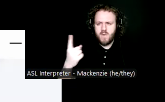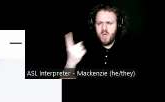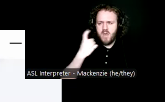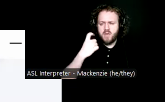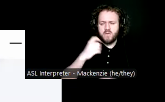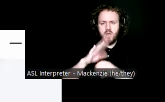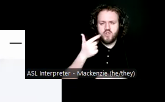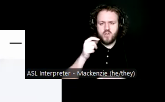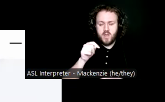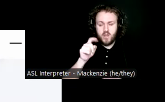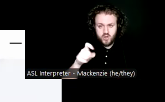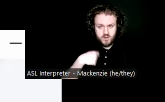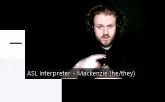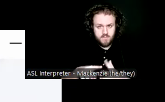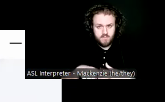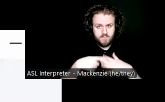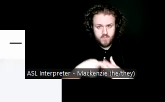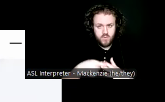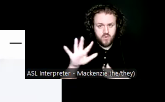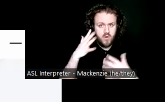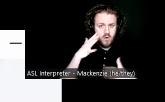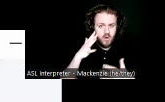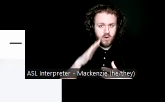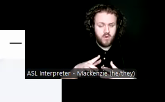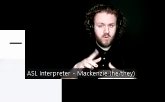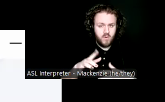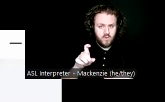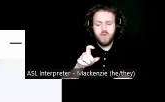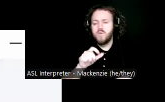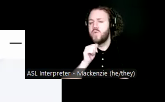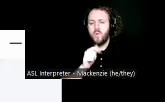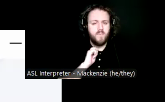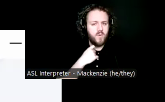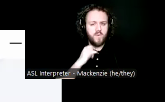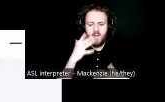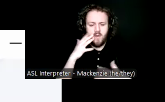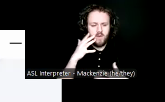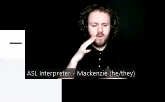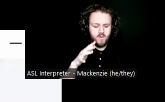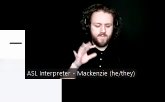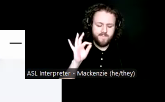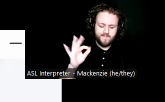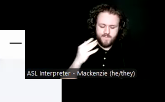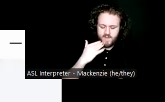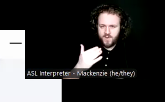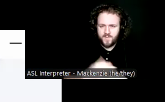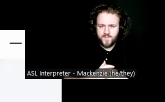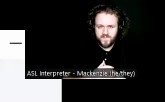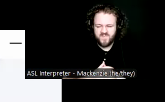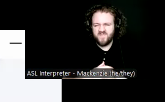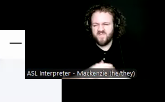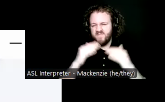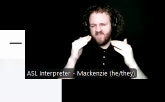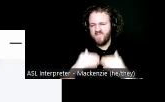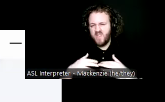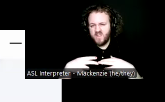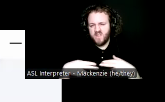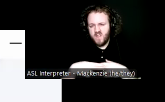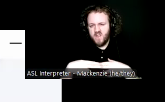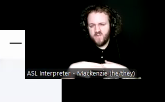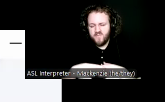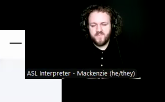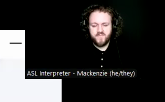Alguien pregunta en el chat si deben de silenciar su audio original y pedimos que no, que por favor no silencien su audio original.